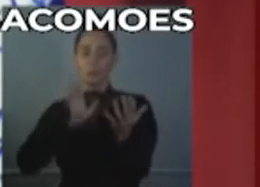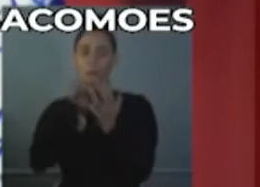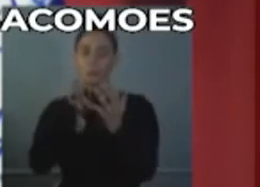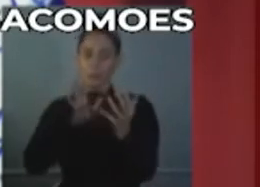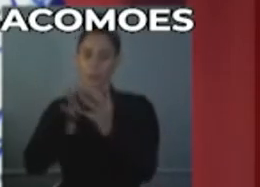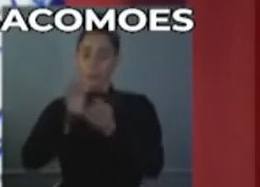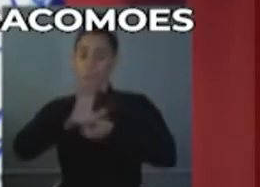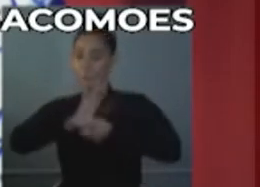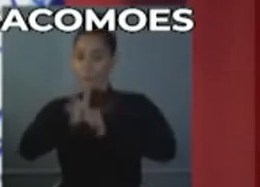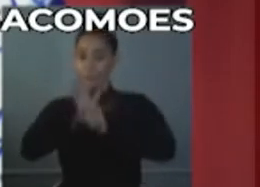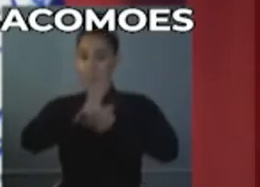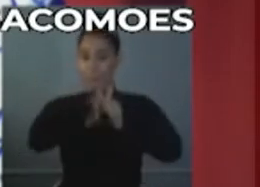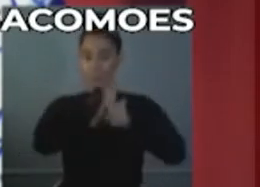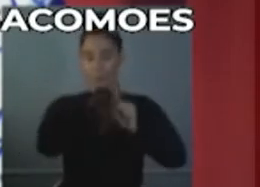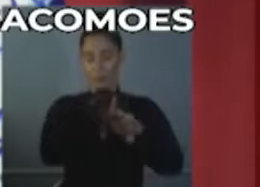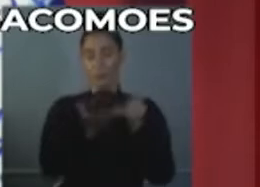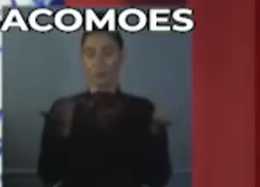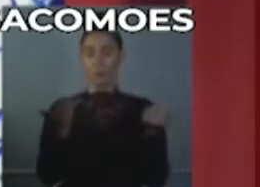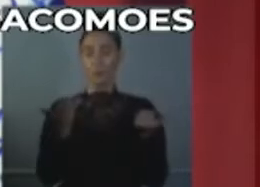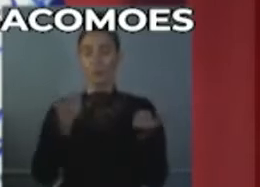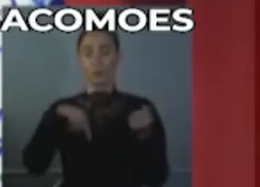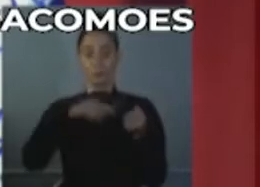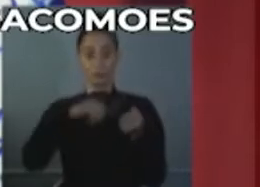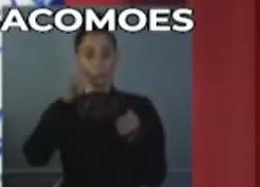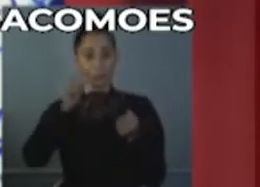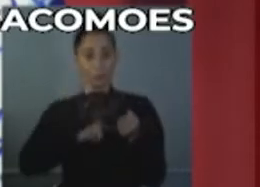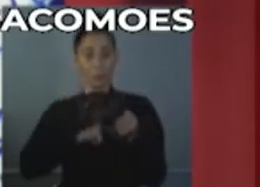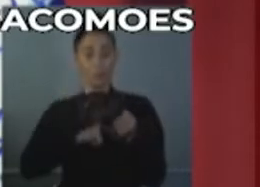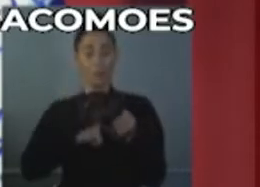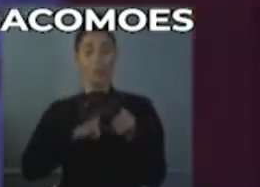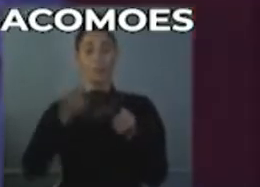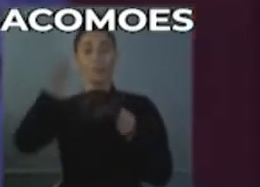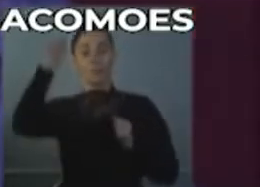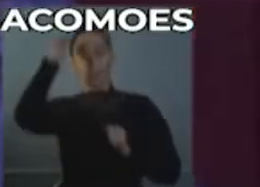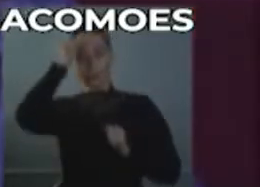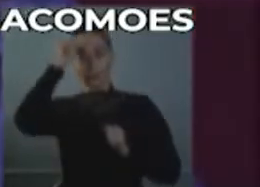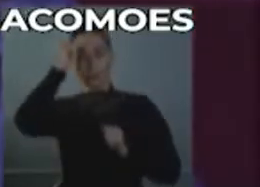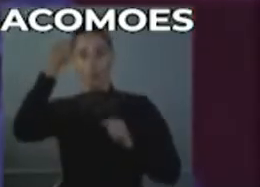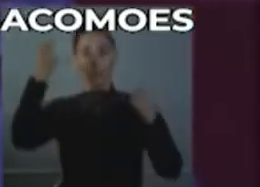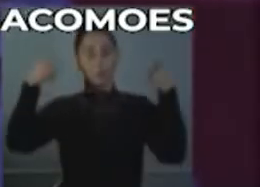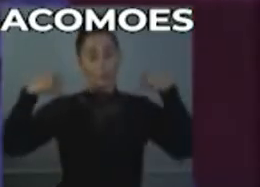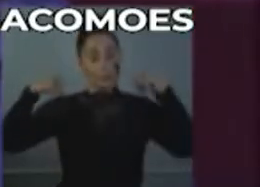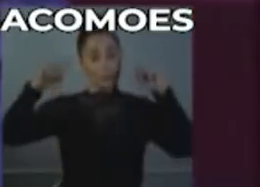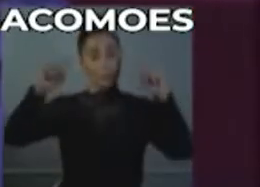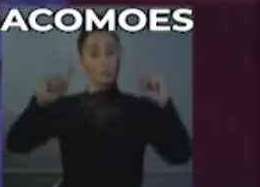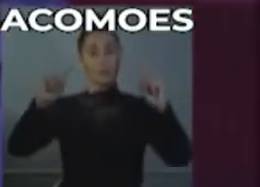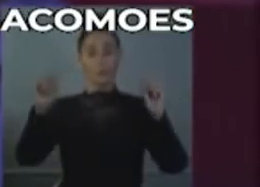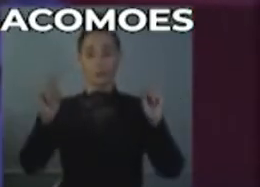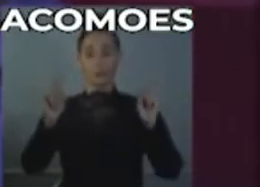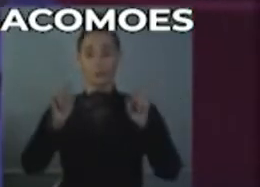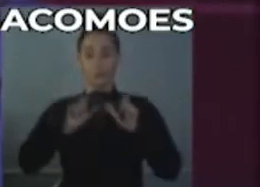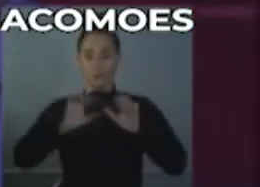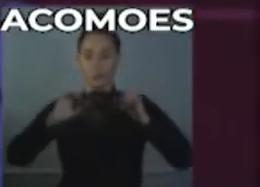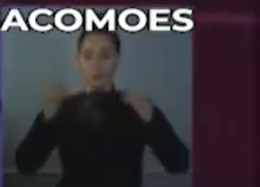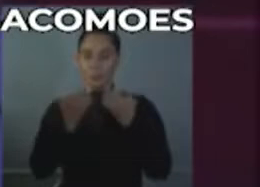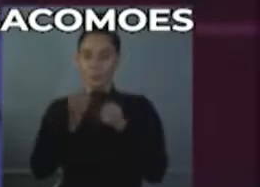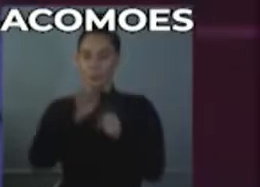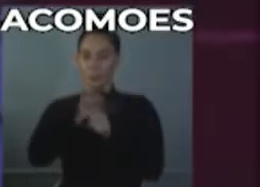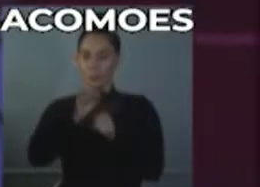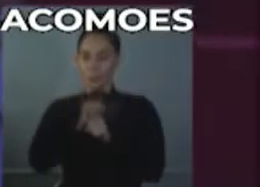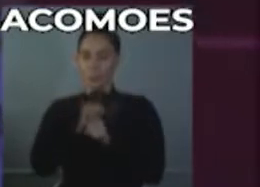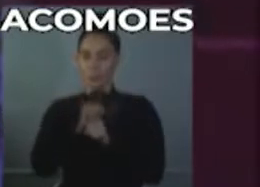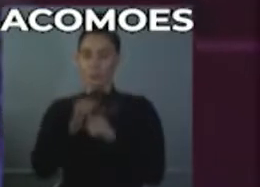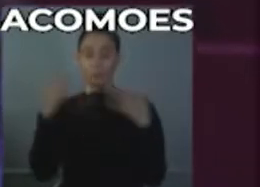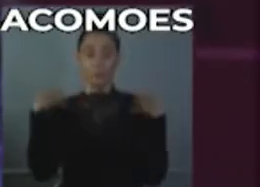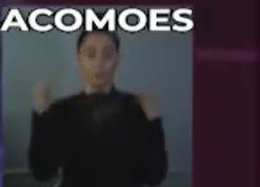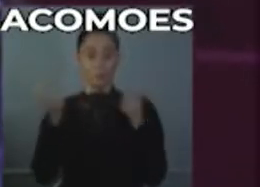la COVID-19, librado exitosamente por el gobierno y las autoridades de salud pública. Y